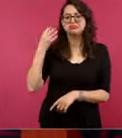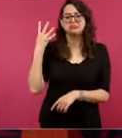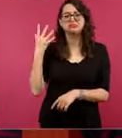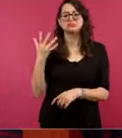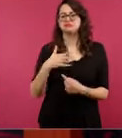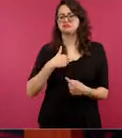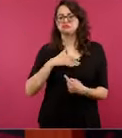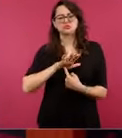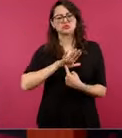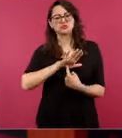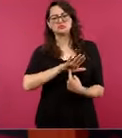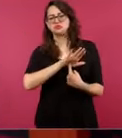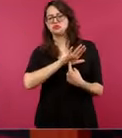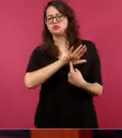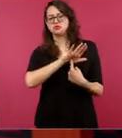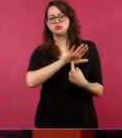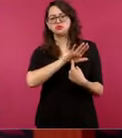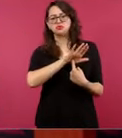Aseguré de que